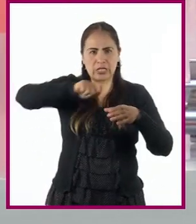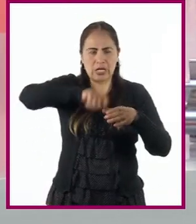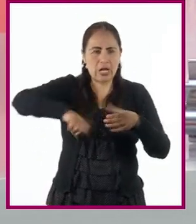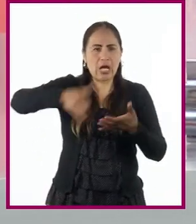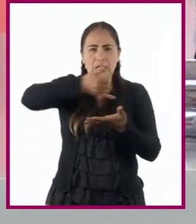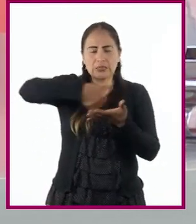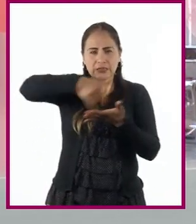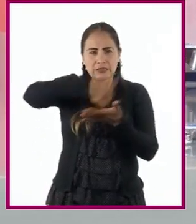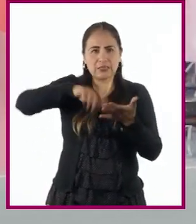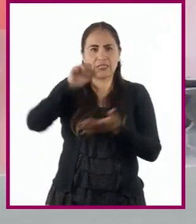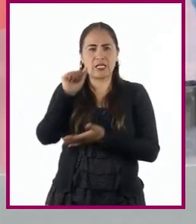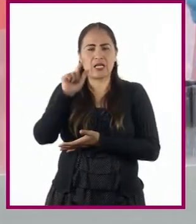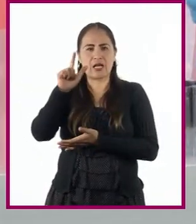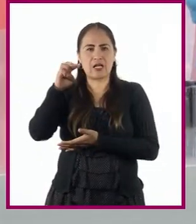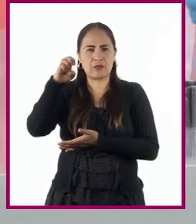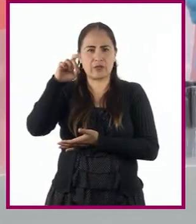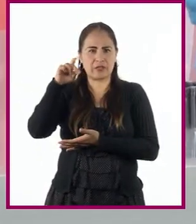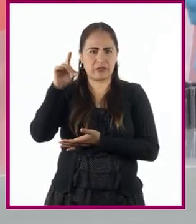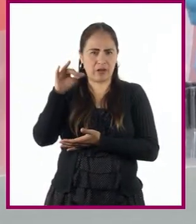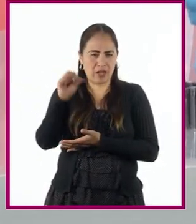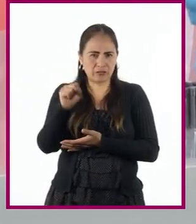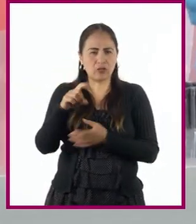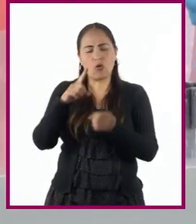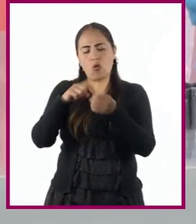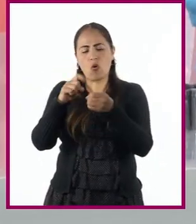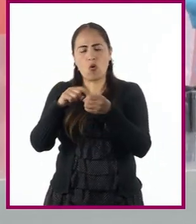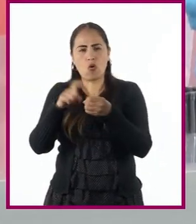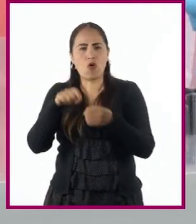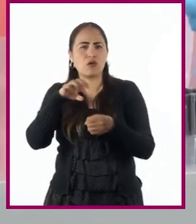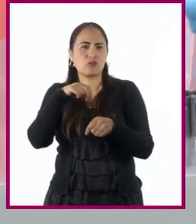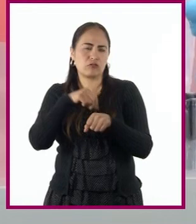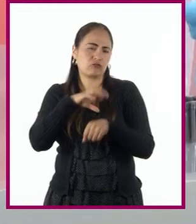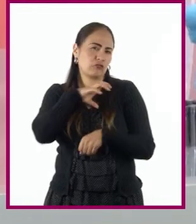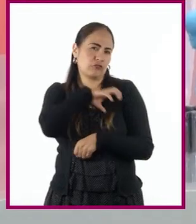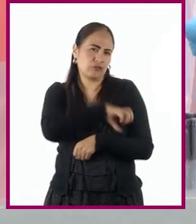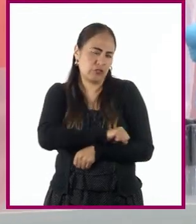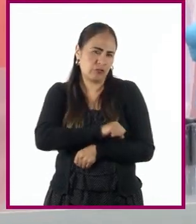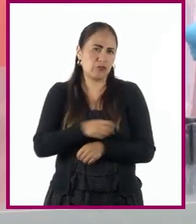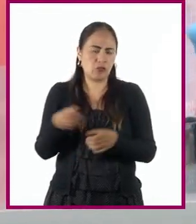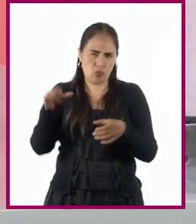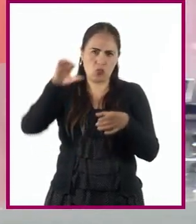almendra, 2 del colorante de su preferencia y mezclamos de forma homogénea.